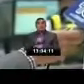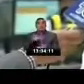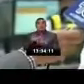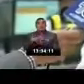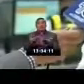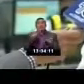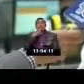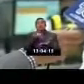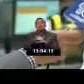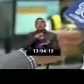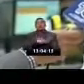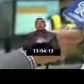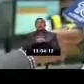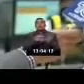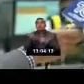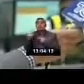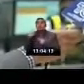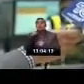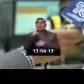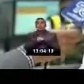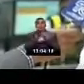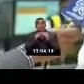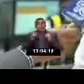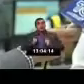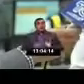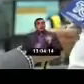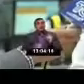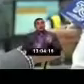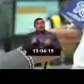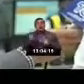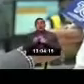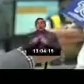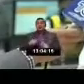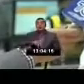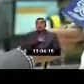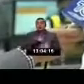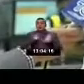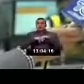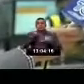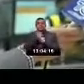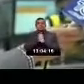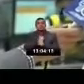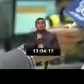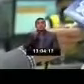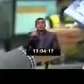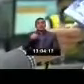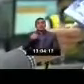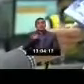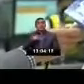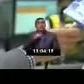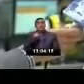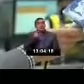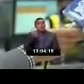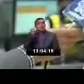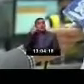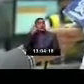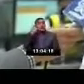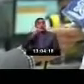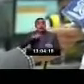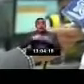a través del órgano responsable, que es el Ministerio de Salud. Por lo tanto, vamos a seguir activados. Lo que sí tenemos que entender es que la